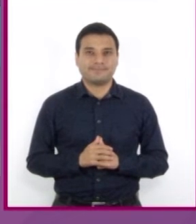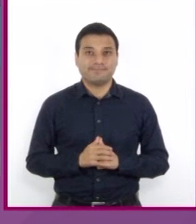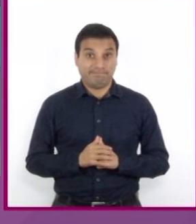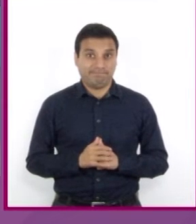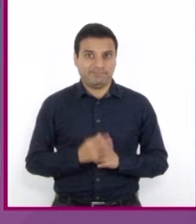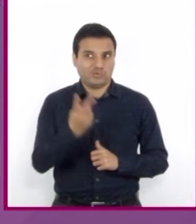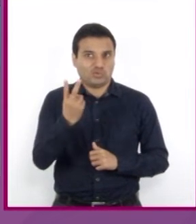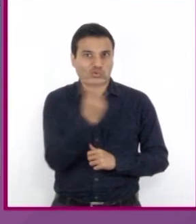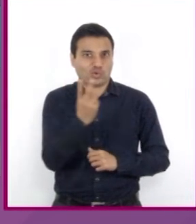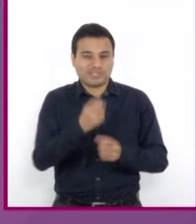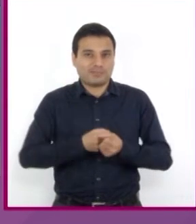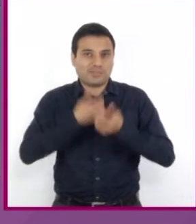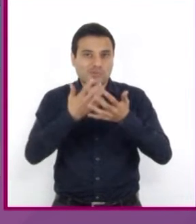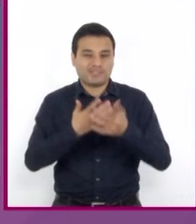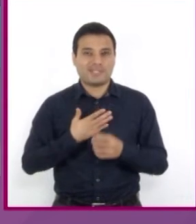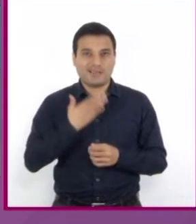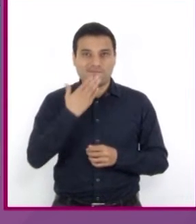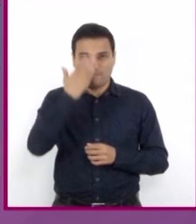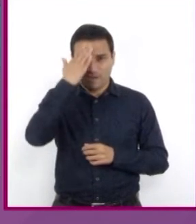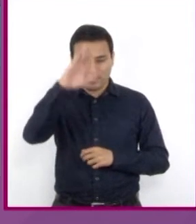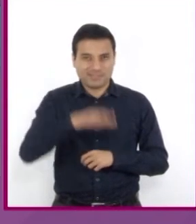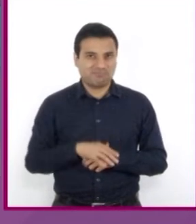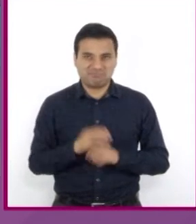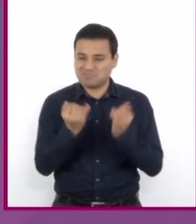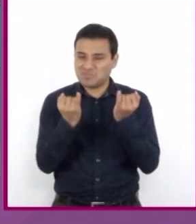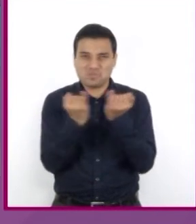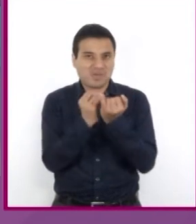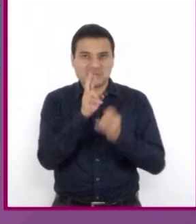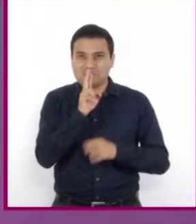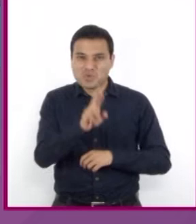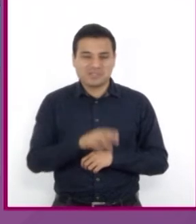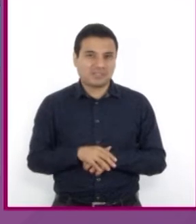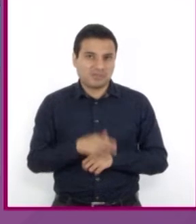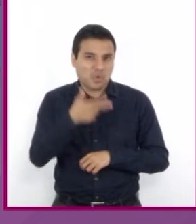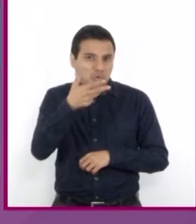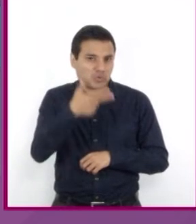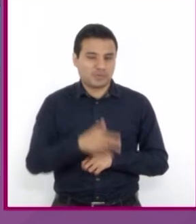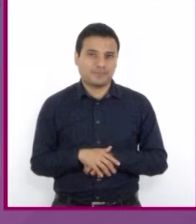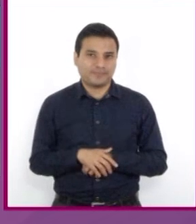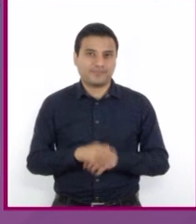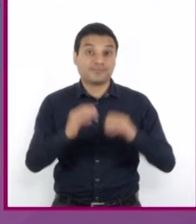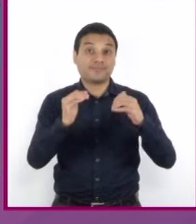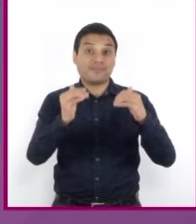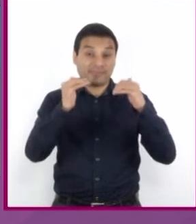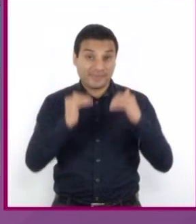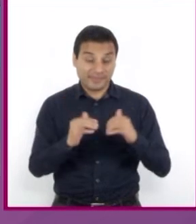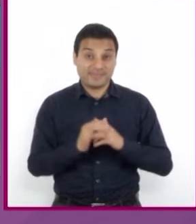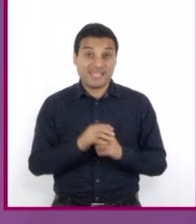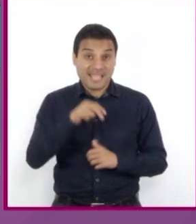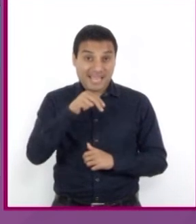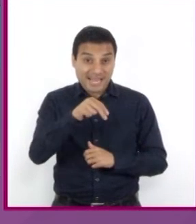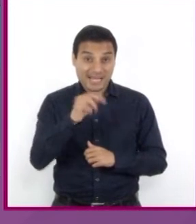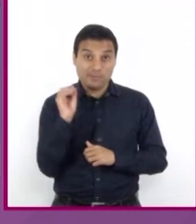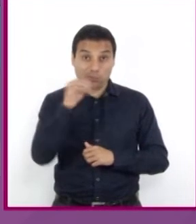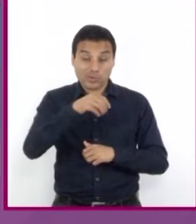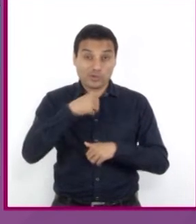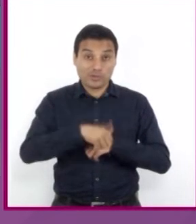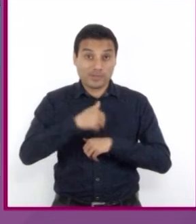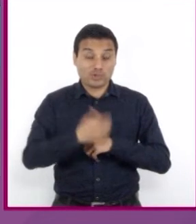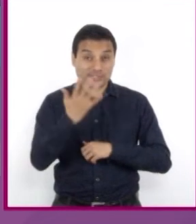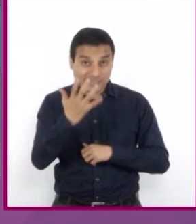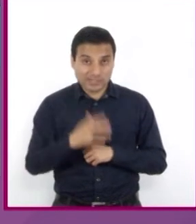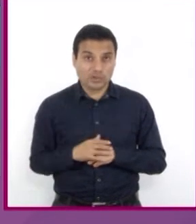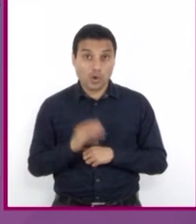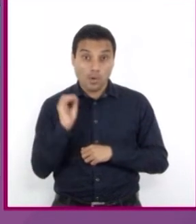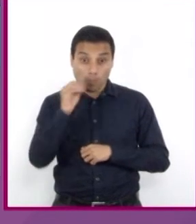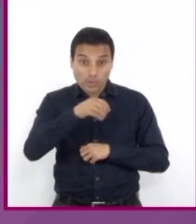ambas expresiones algebraicas, tenemos el mismo resultado, 8. Lo mismo sucede cuando n es igual a 5 y cuando